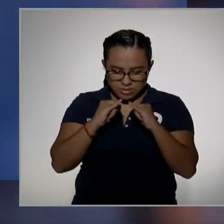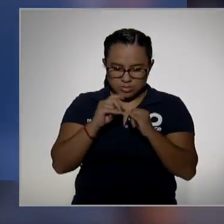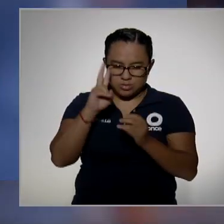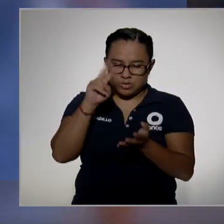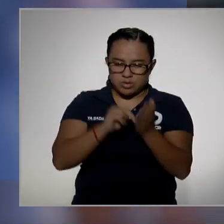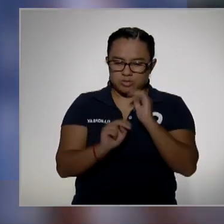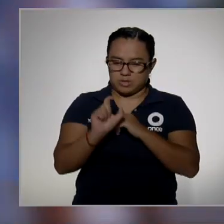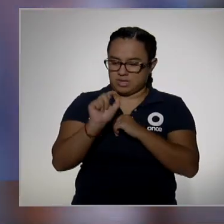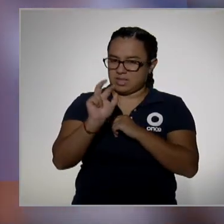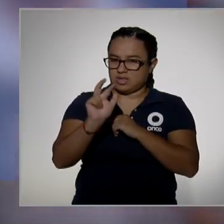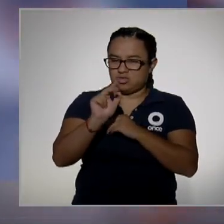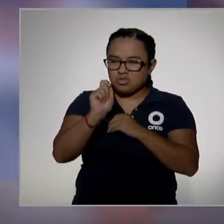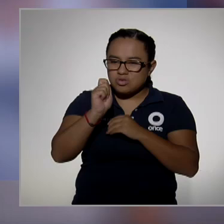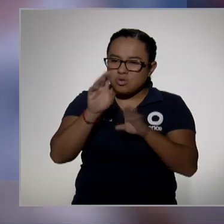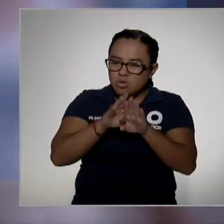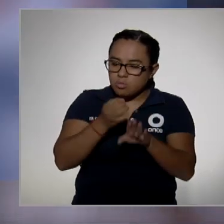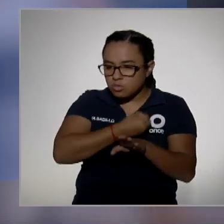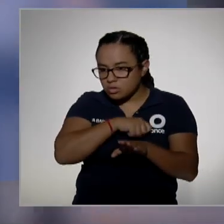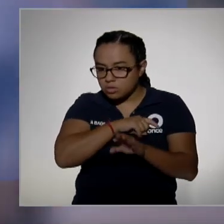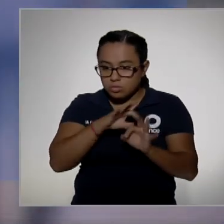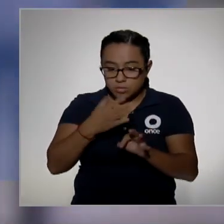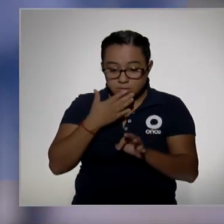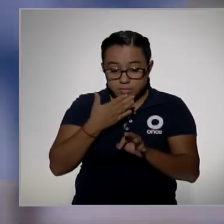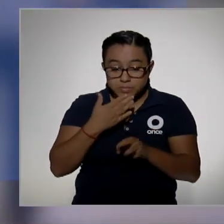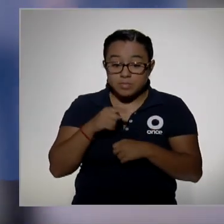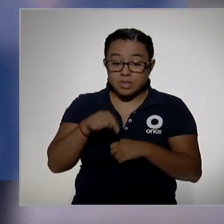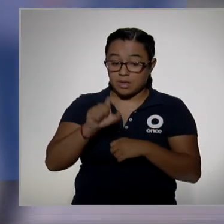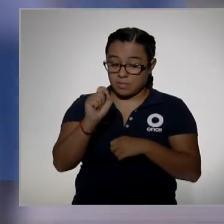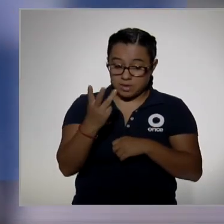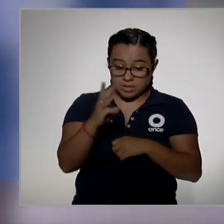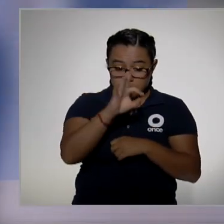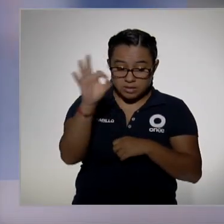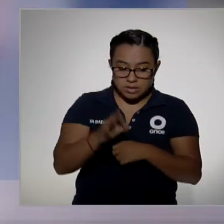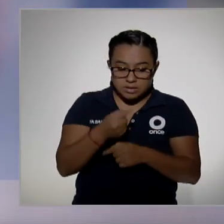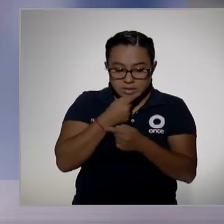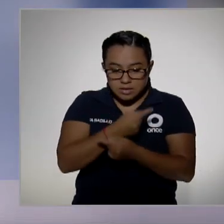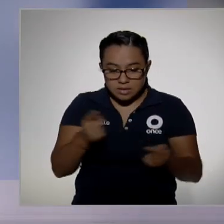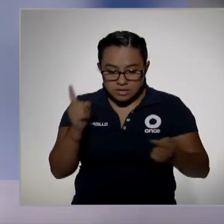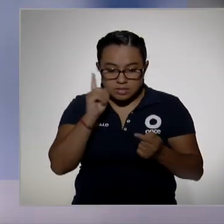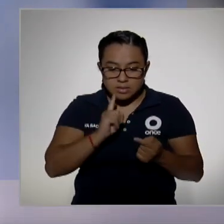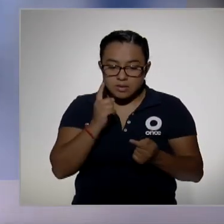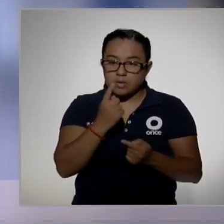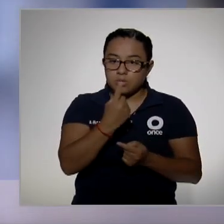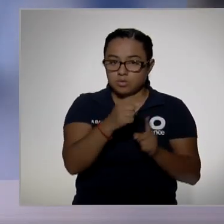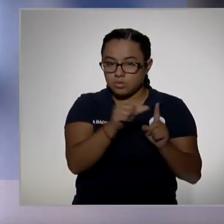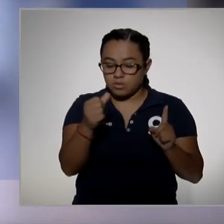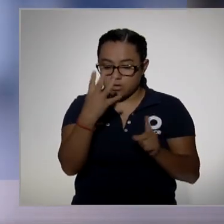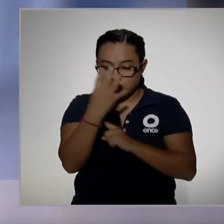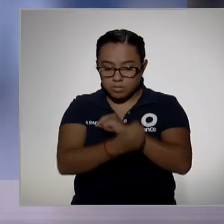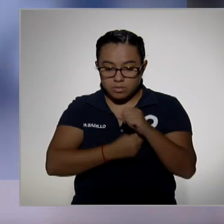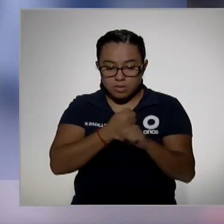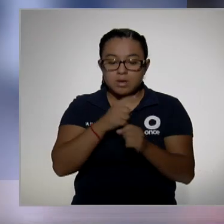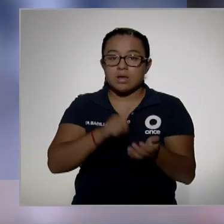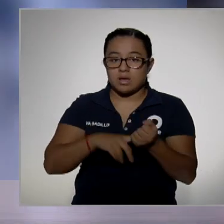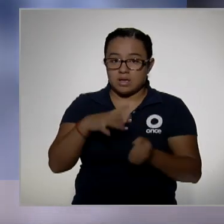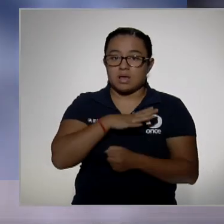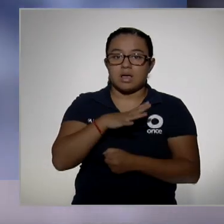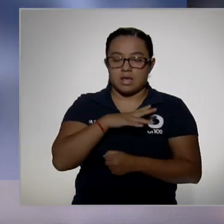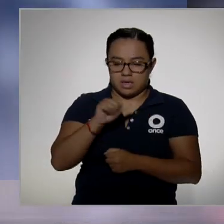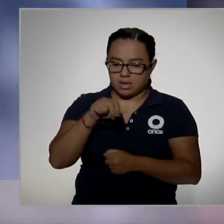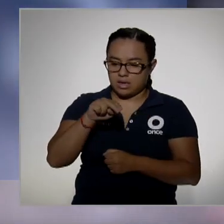2018 en méxico 23% de los niños de 1 a 4 años sufre anemia